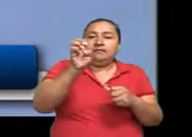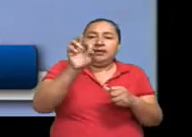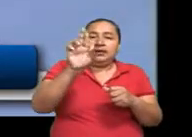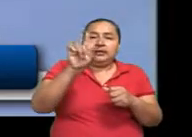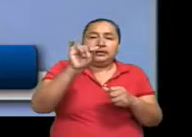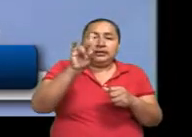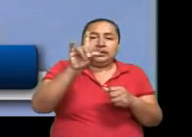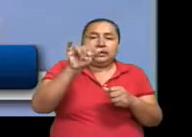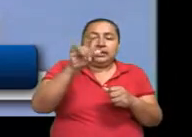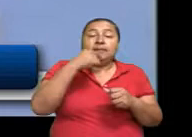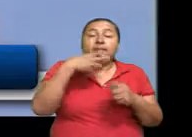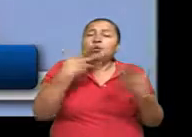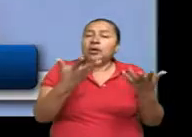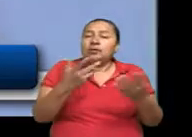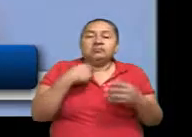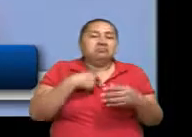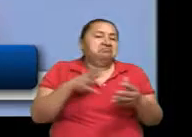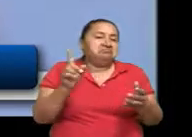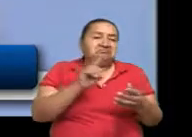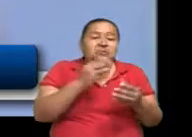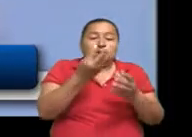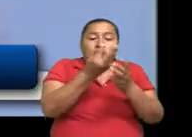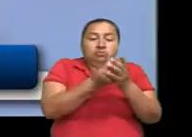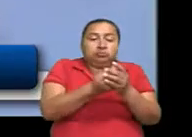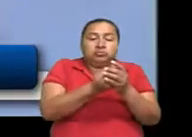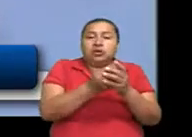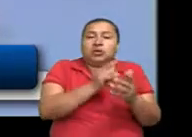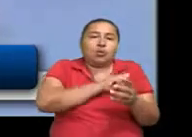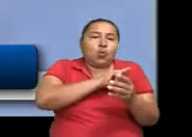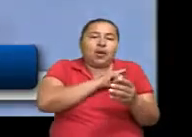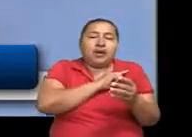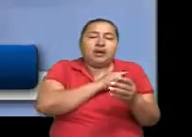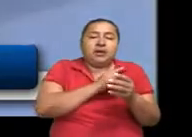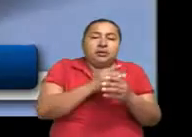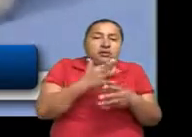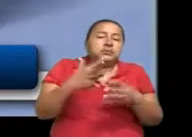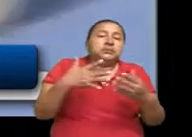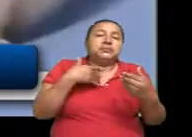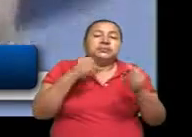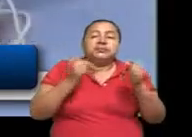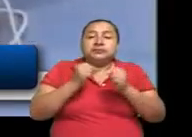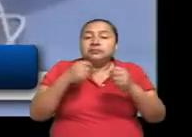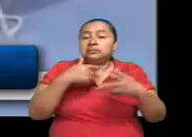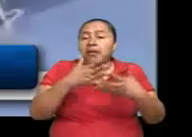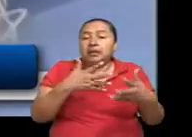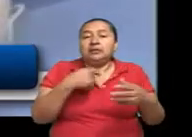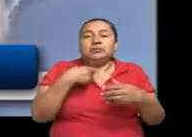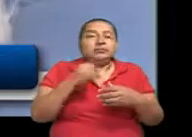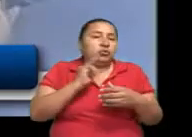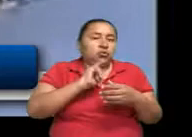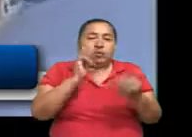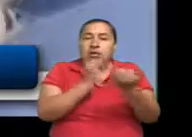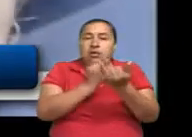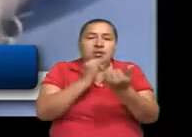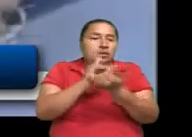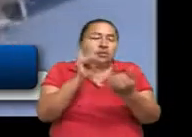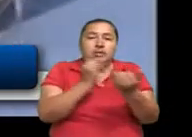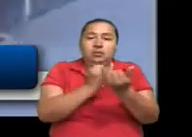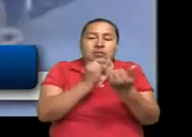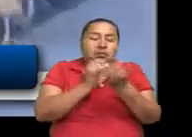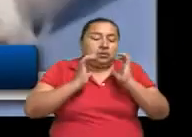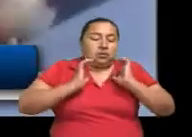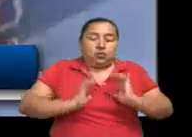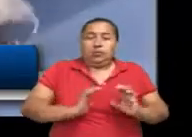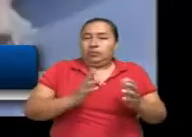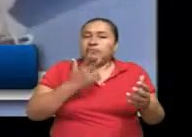qué la infertilidad? Porque no está una temperatura ambiente, no es igual a la que tiene a nivel